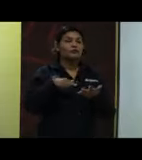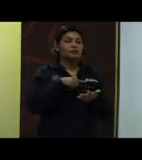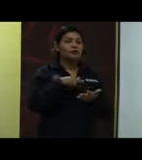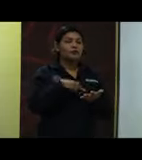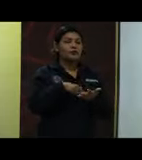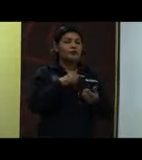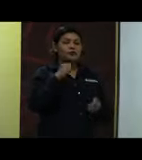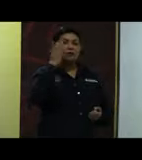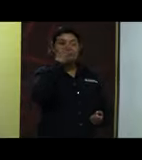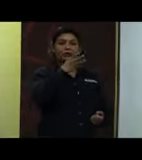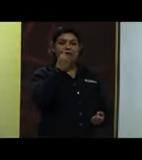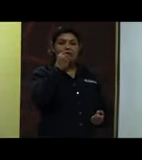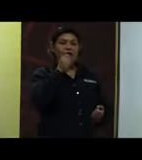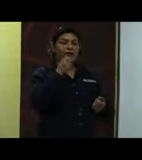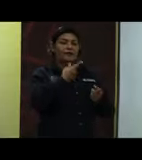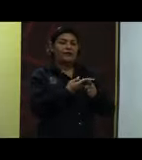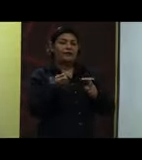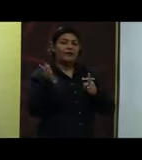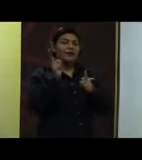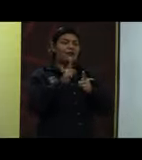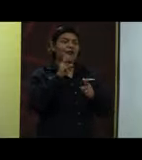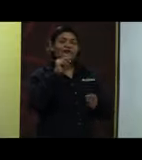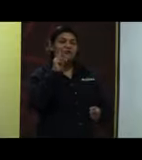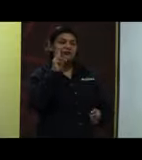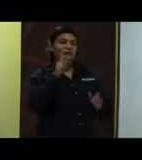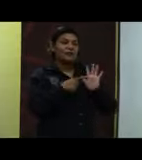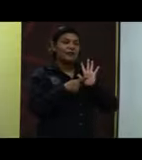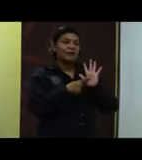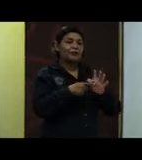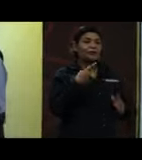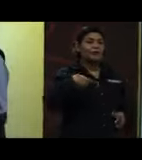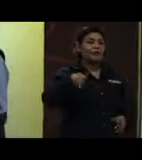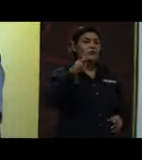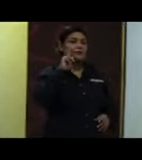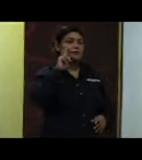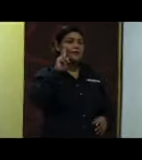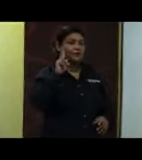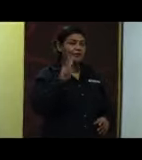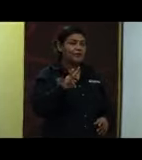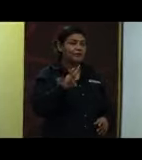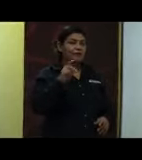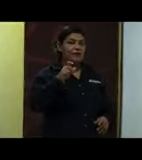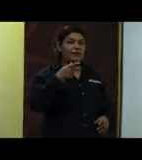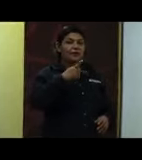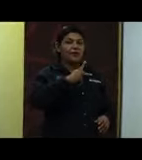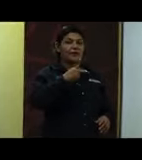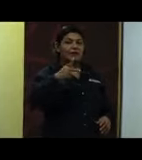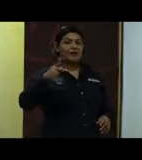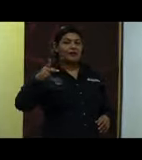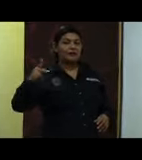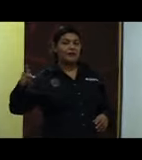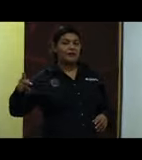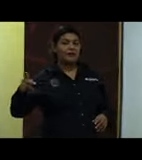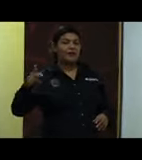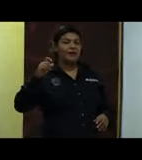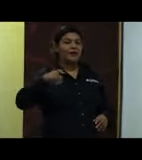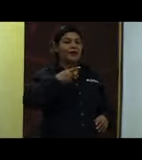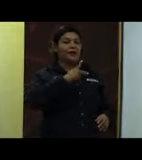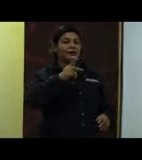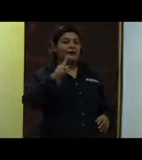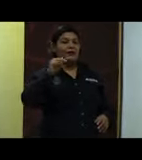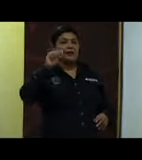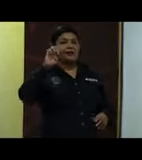algo bonito. En la parte de atrás a lo mejor no se alcanza a distinguir muy bien, pero se ve la playa Tesoro. Ligeramente en la parte de